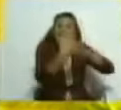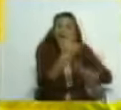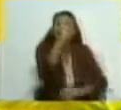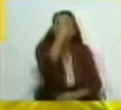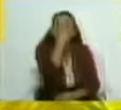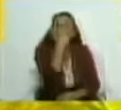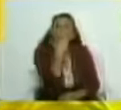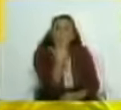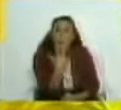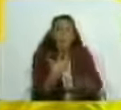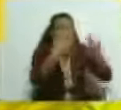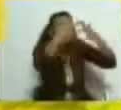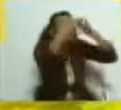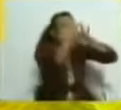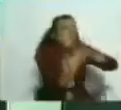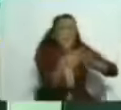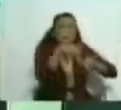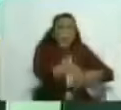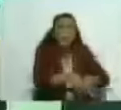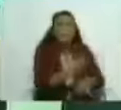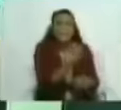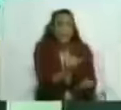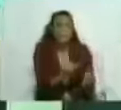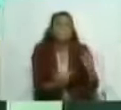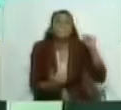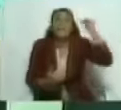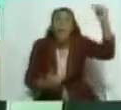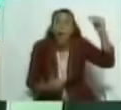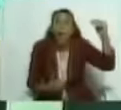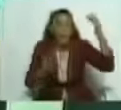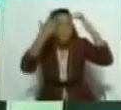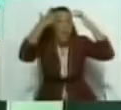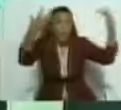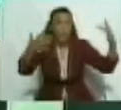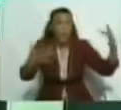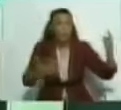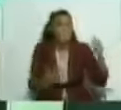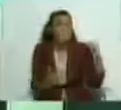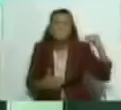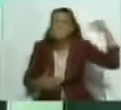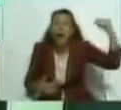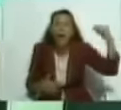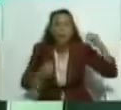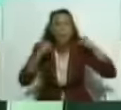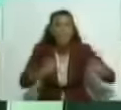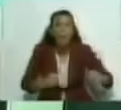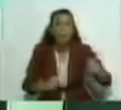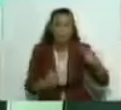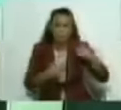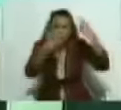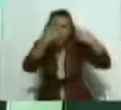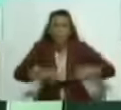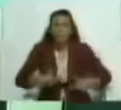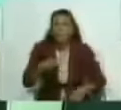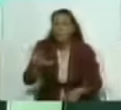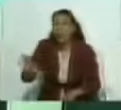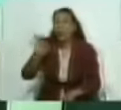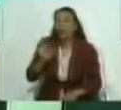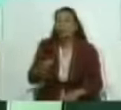vengo de las favelas, donde habían mejores que yo, más audaces que yo, con más ganas que yo. Pero es un tema